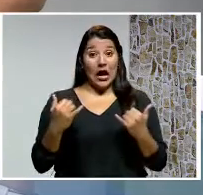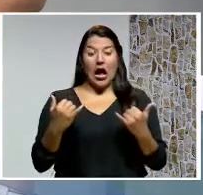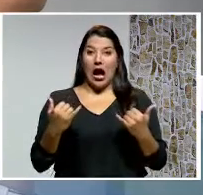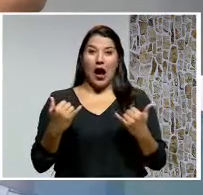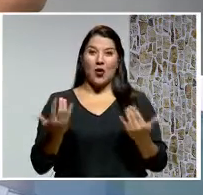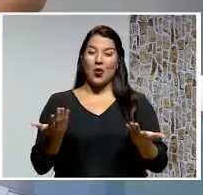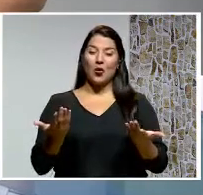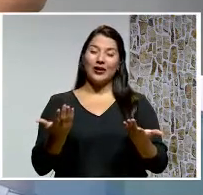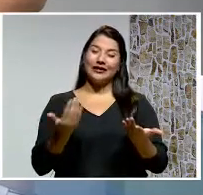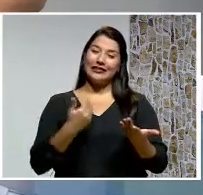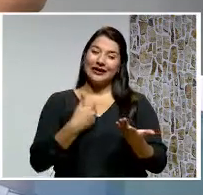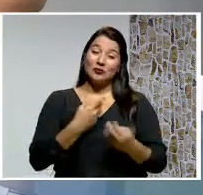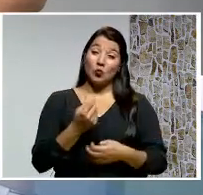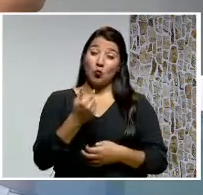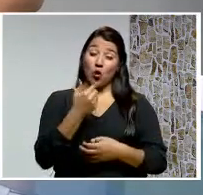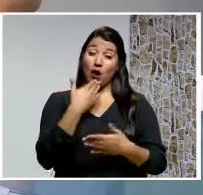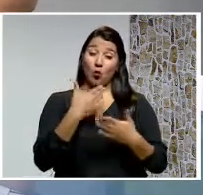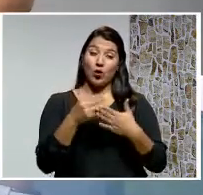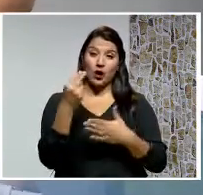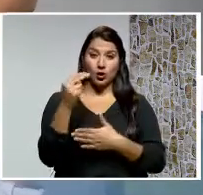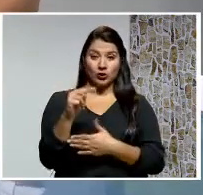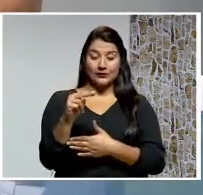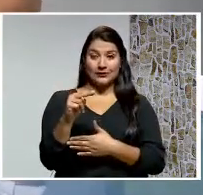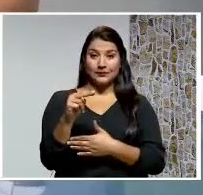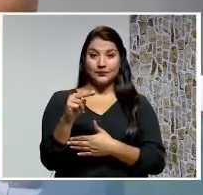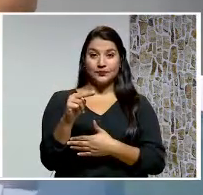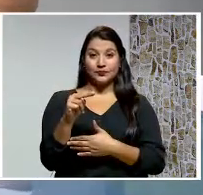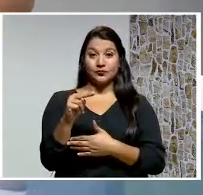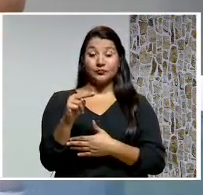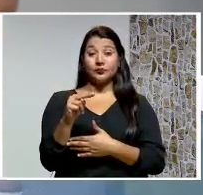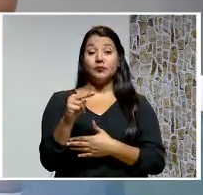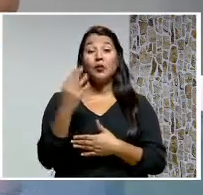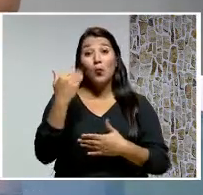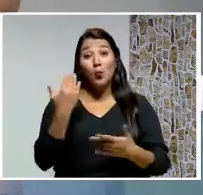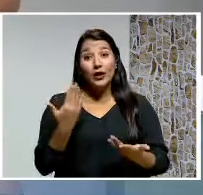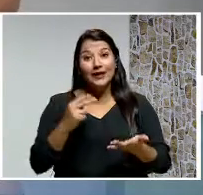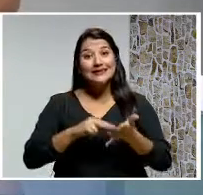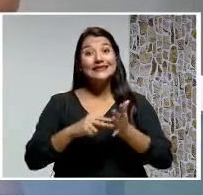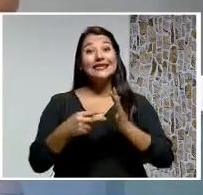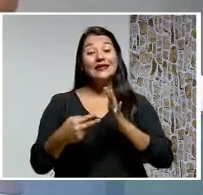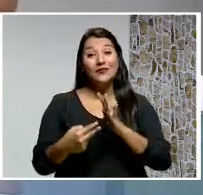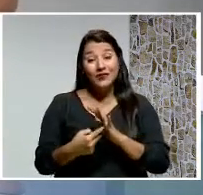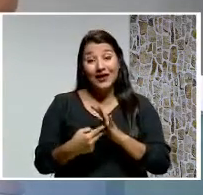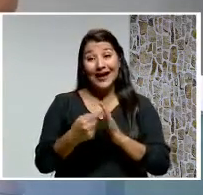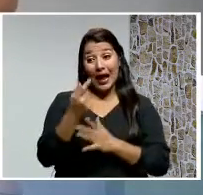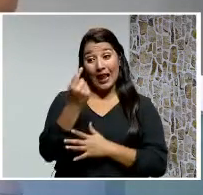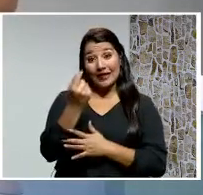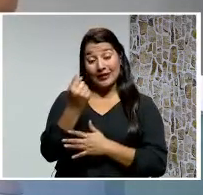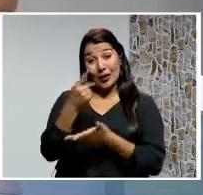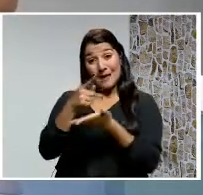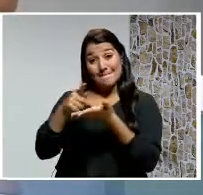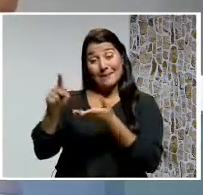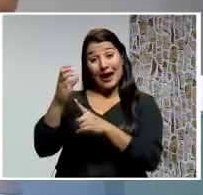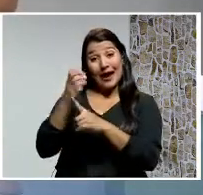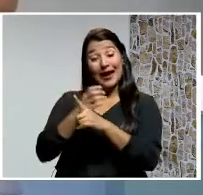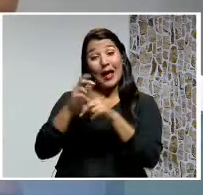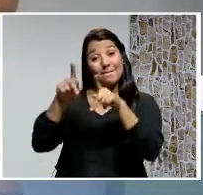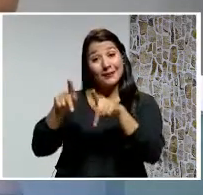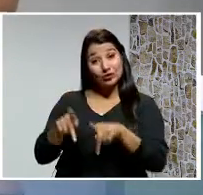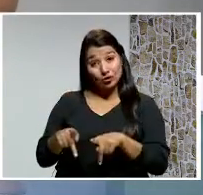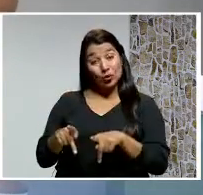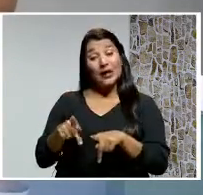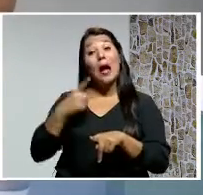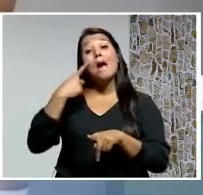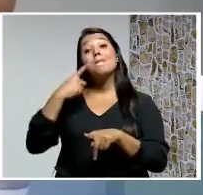no abundan las buenas noticias, porque significa que las cuotas que pagan miles de personas que tienen